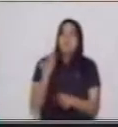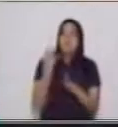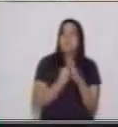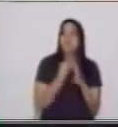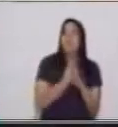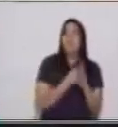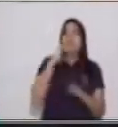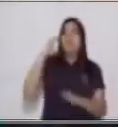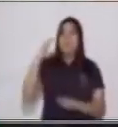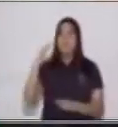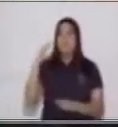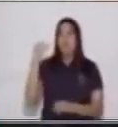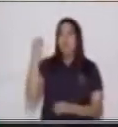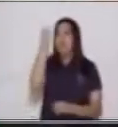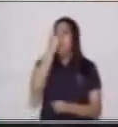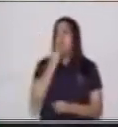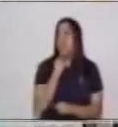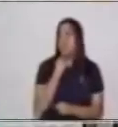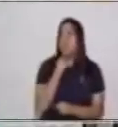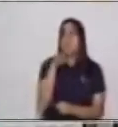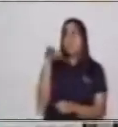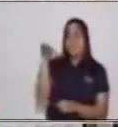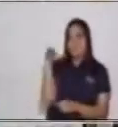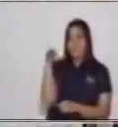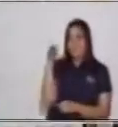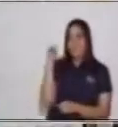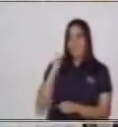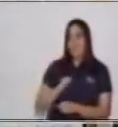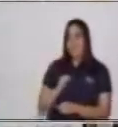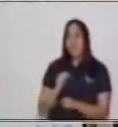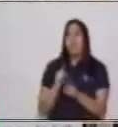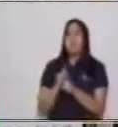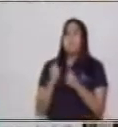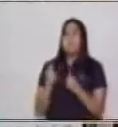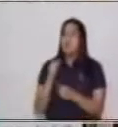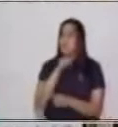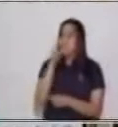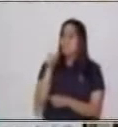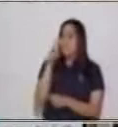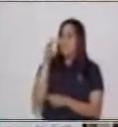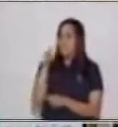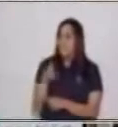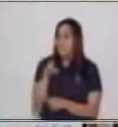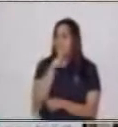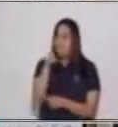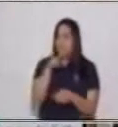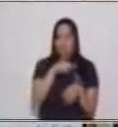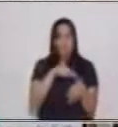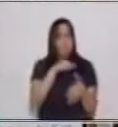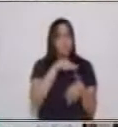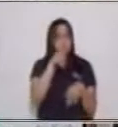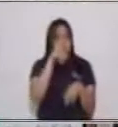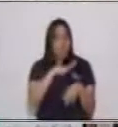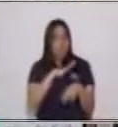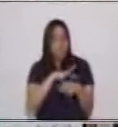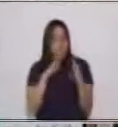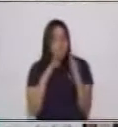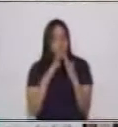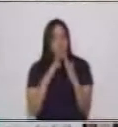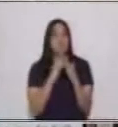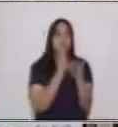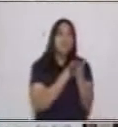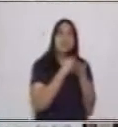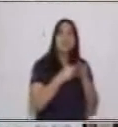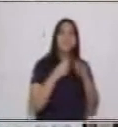de la S y de la Z, pero yo necesito que ahí donde estás y con el material que tengas, escribas